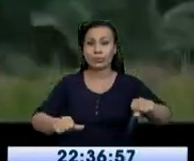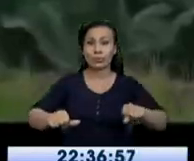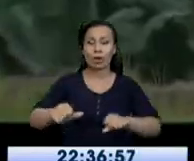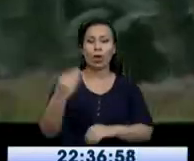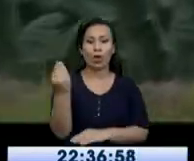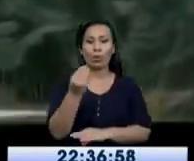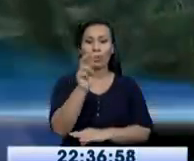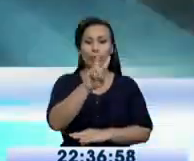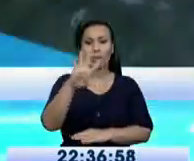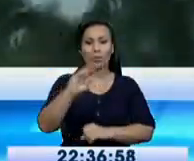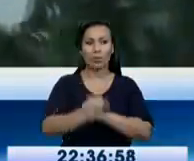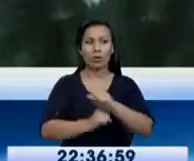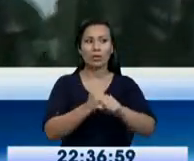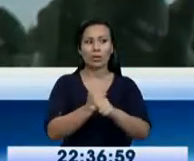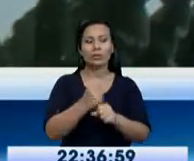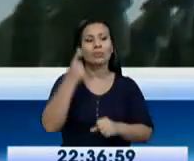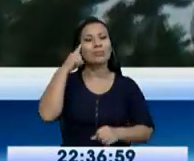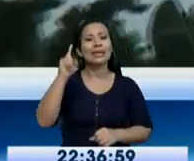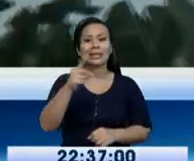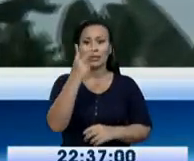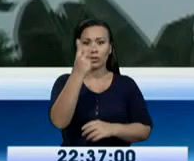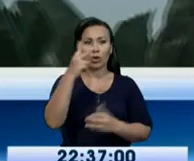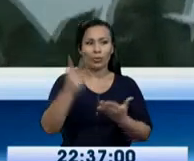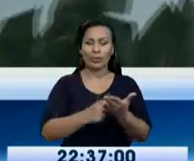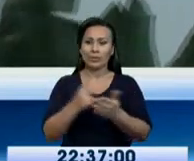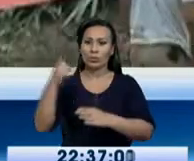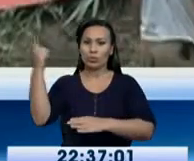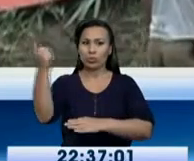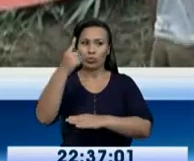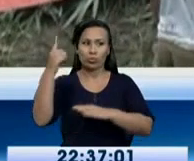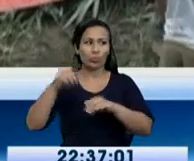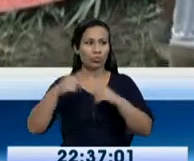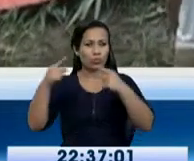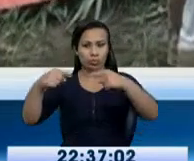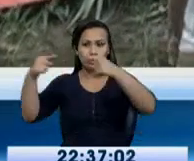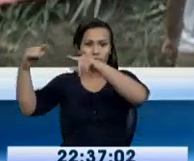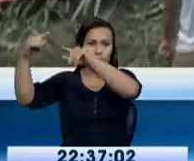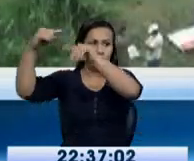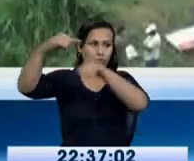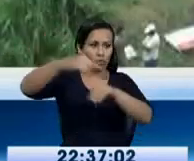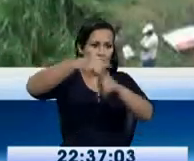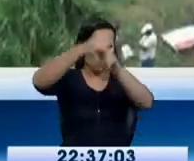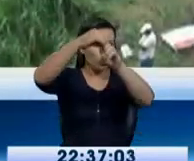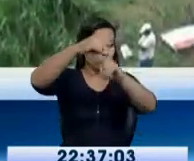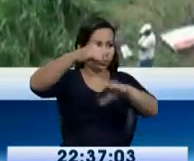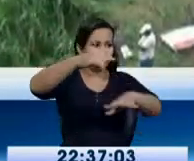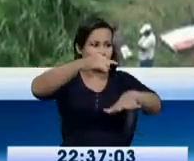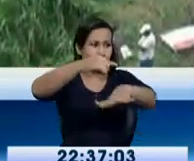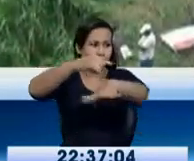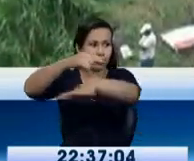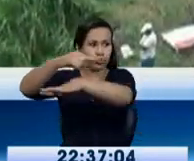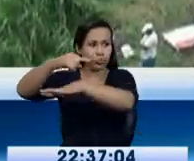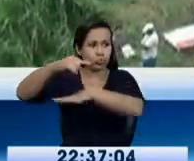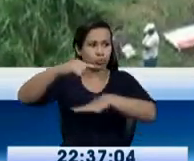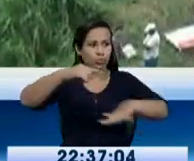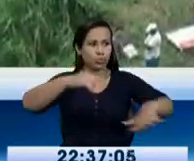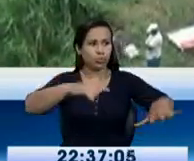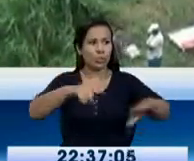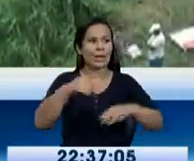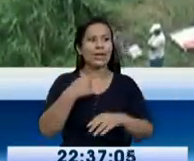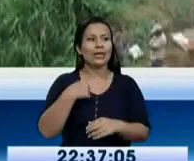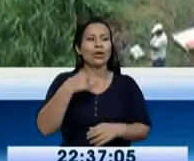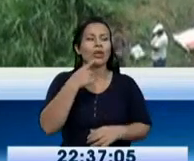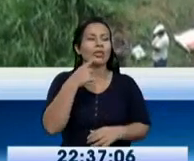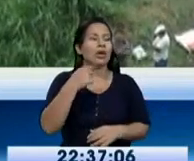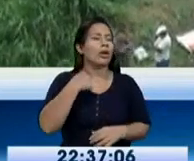se disponía a realizar la segunda vuelta de fumigación en la bananera, pero algo pasó. Y de ahí en lo que se vino por acá, yo dije, uy, se cayó,